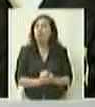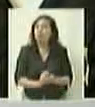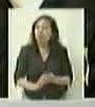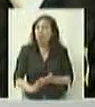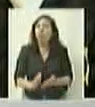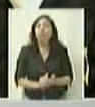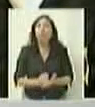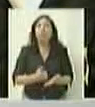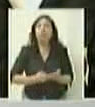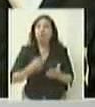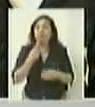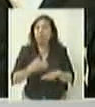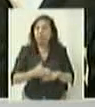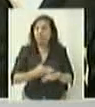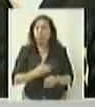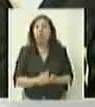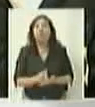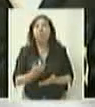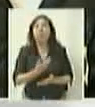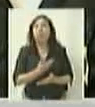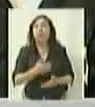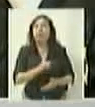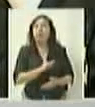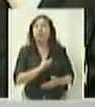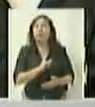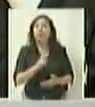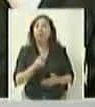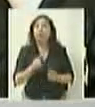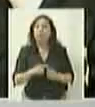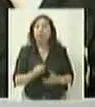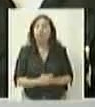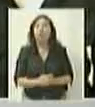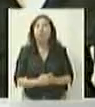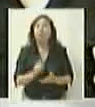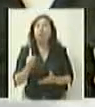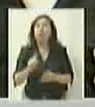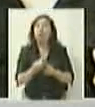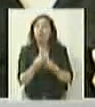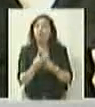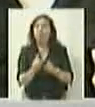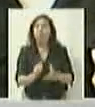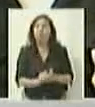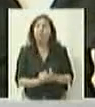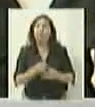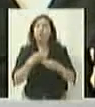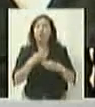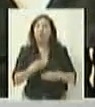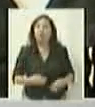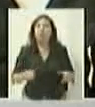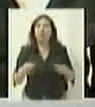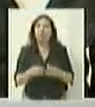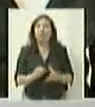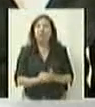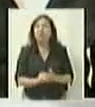solidez y la solvencia con la que se ha desenvuelto la presidenta del Instituto de Radio y Televisión, esclareciendo cada una de las preguntas de los miembros de la